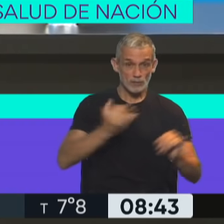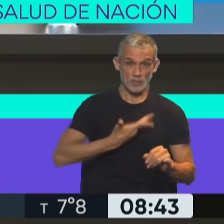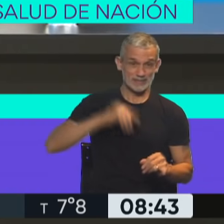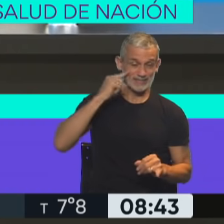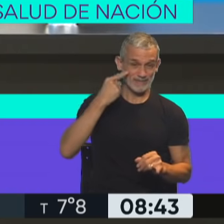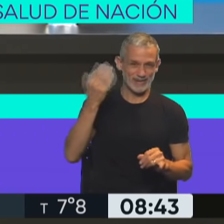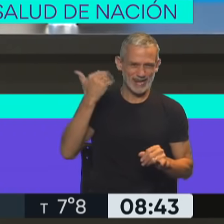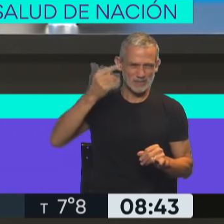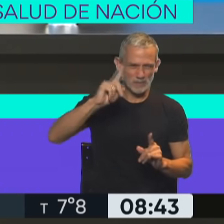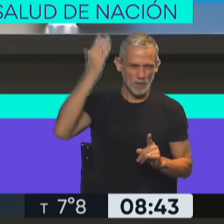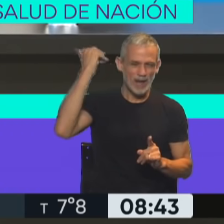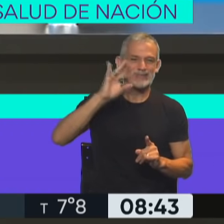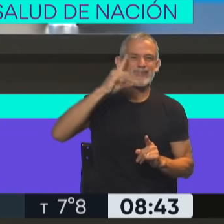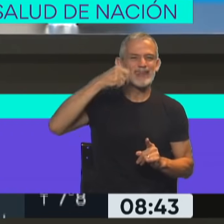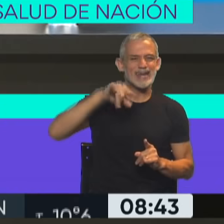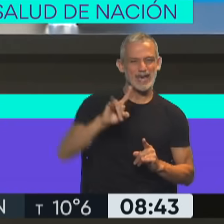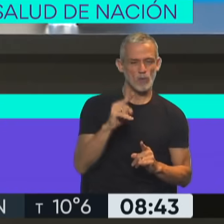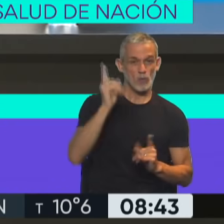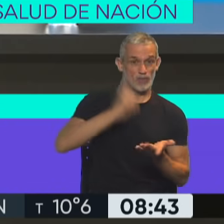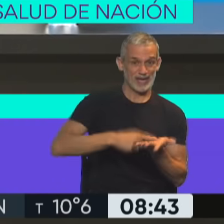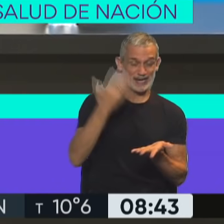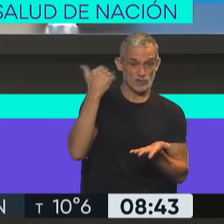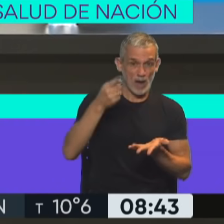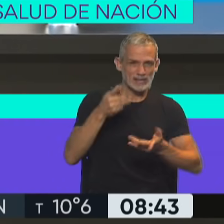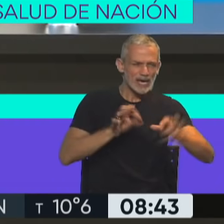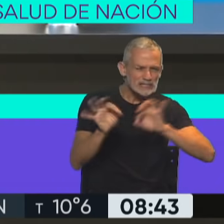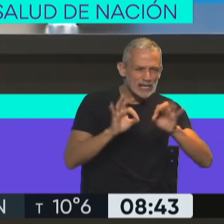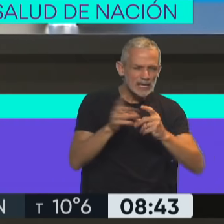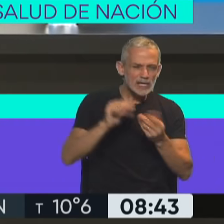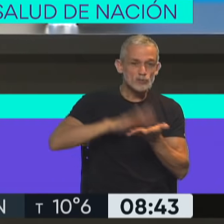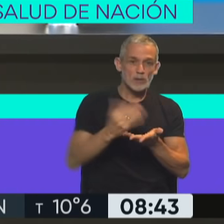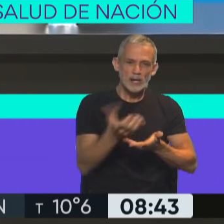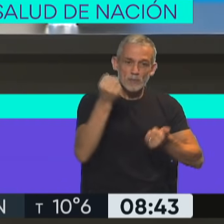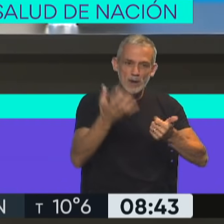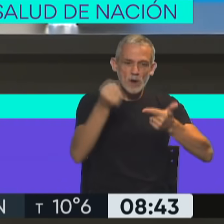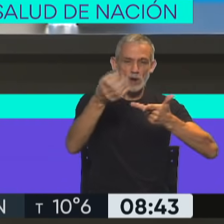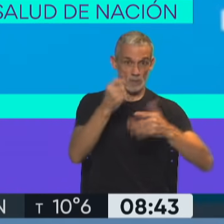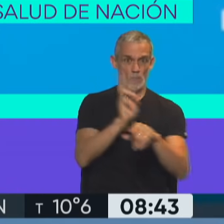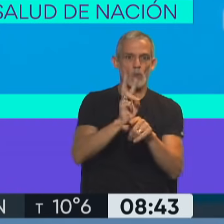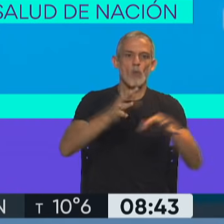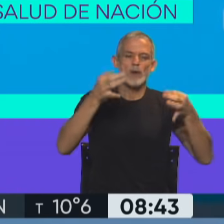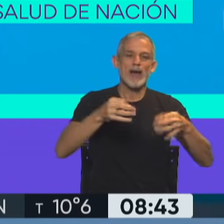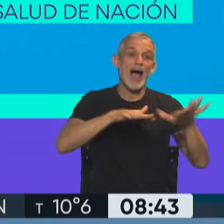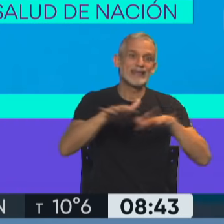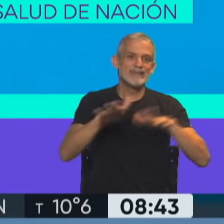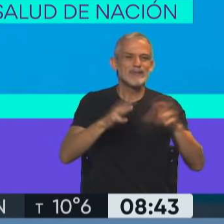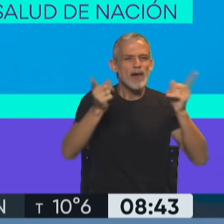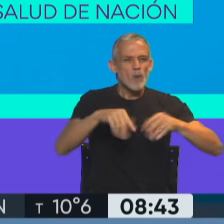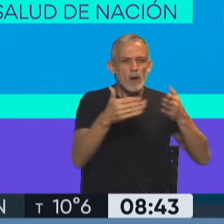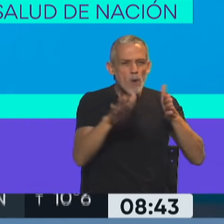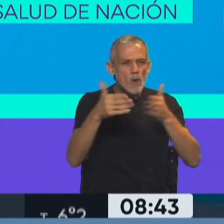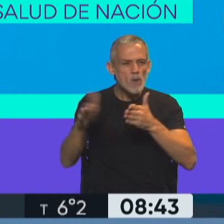presidente en el DNU anterior, con esta estrategia de recuperación gradual y cuidada de actividades, en